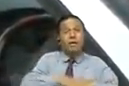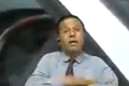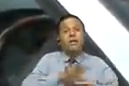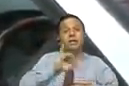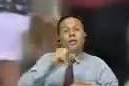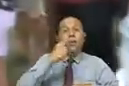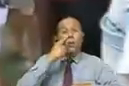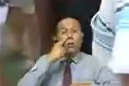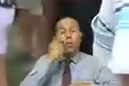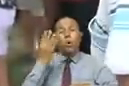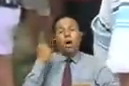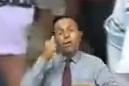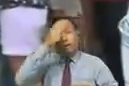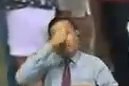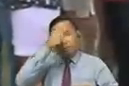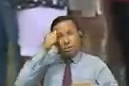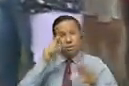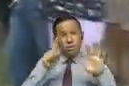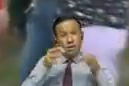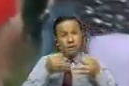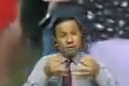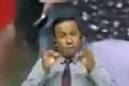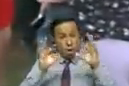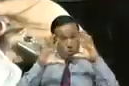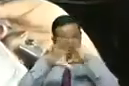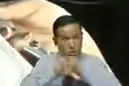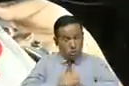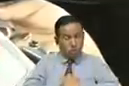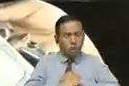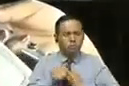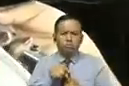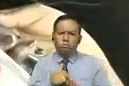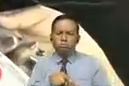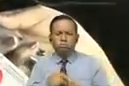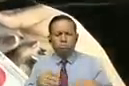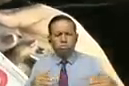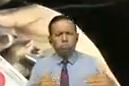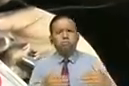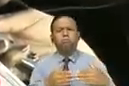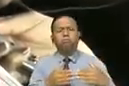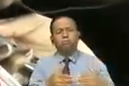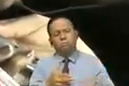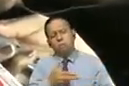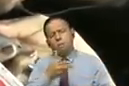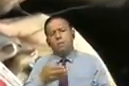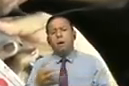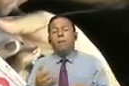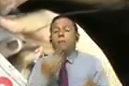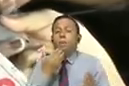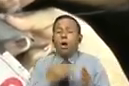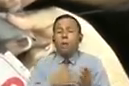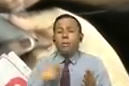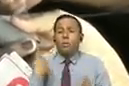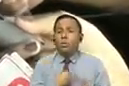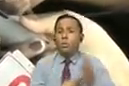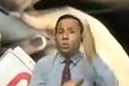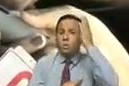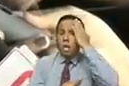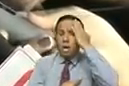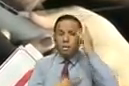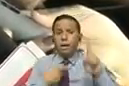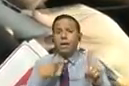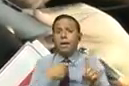la noche del domingo 6 de febrero del año en curso. Bueno, básicamente de lo que conocemos, el occiso